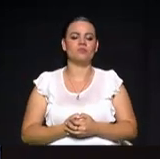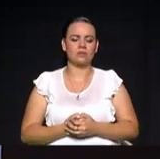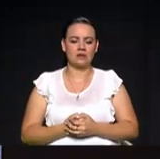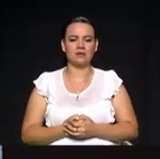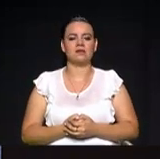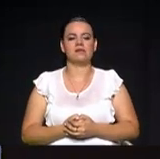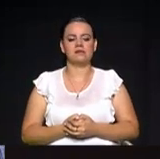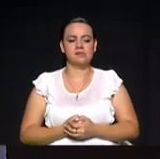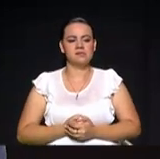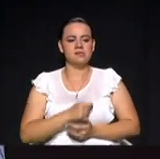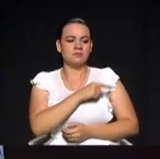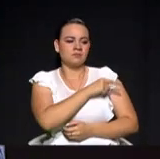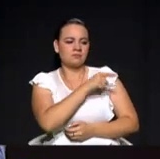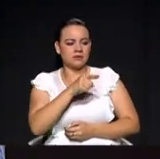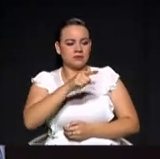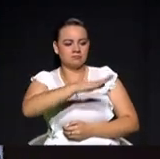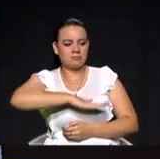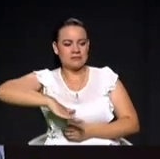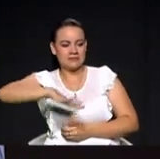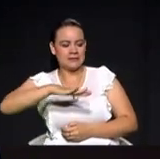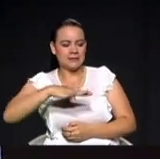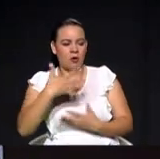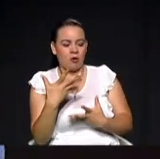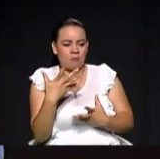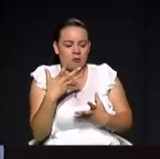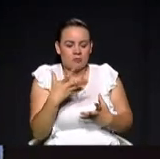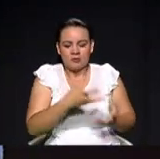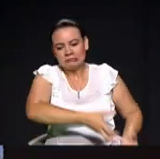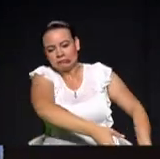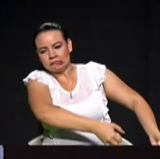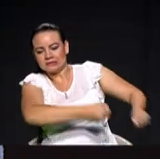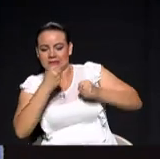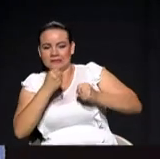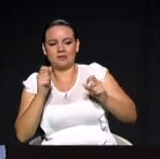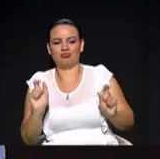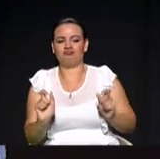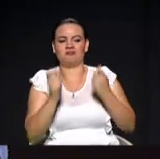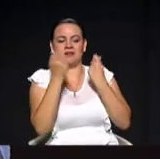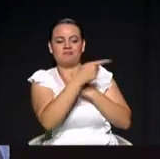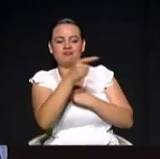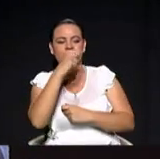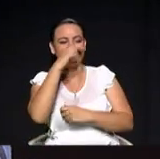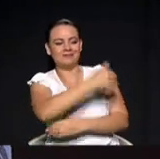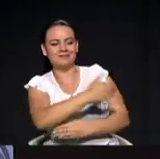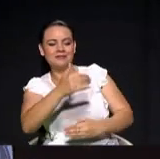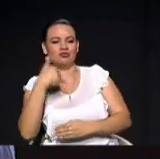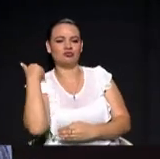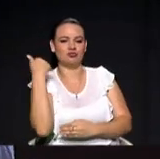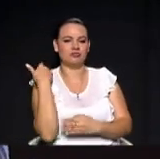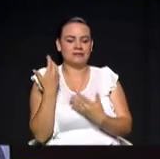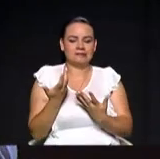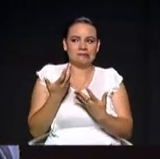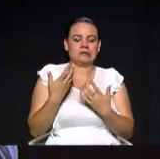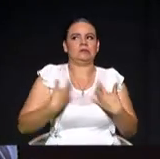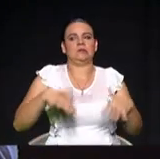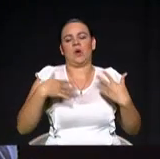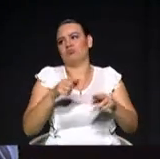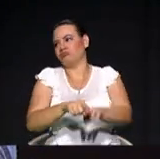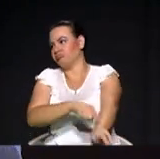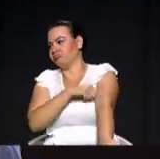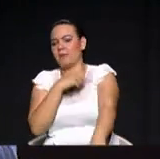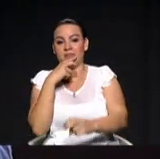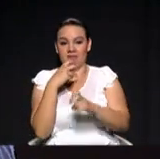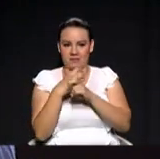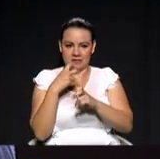jóvenes y los niños a las estructuras criminales para reemplazar esa oferta que hoy ellos tienen en muchos de los territorios pero esto solo no nos va a solucionar el problema